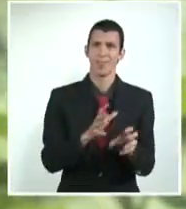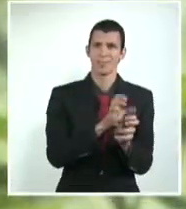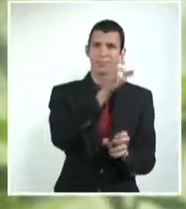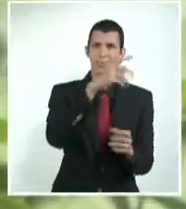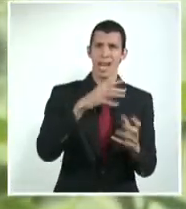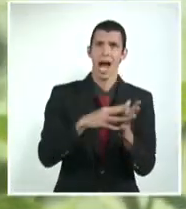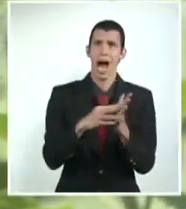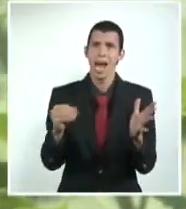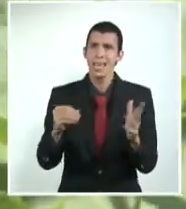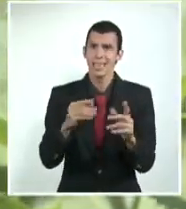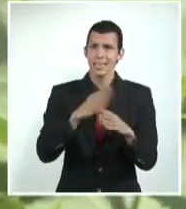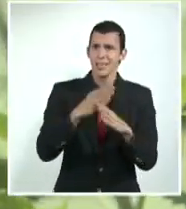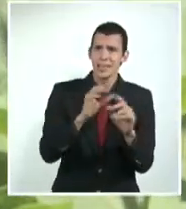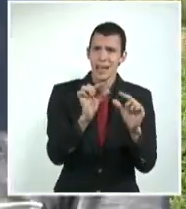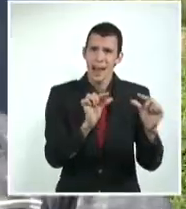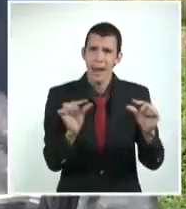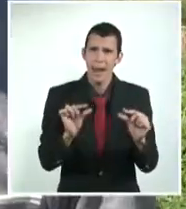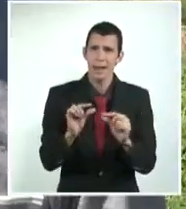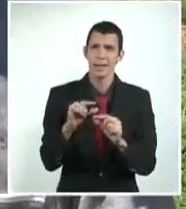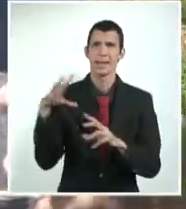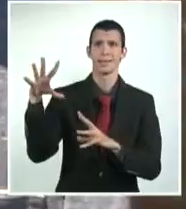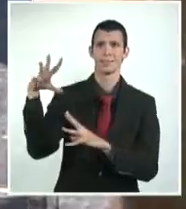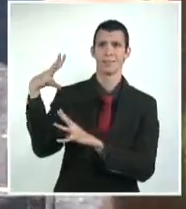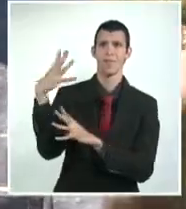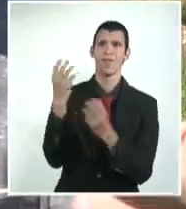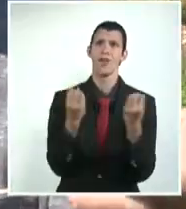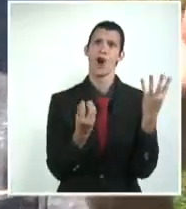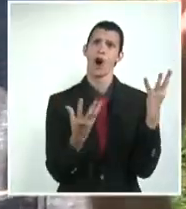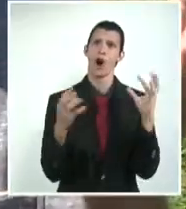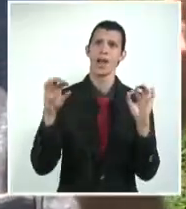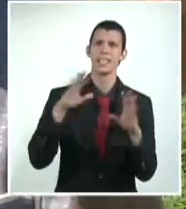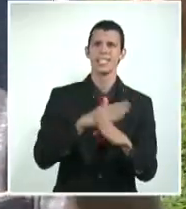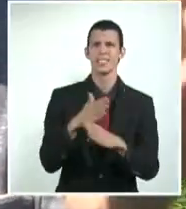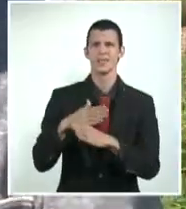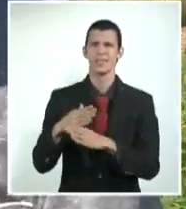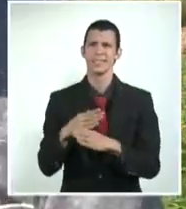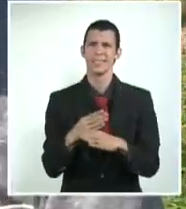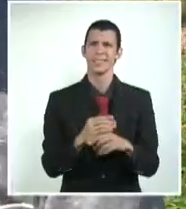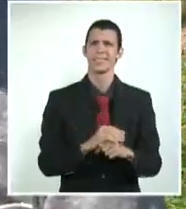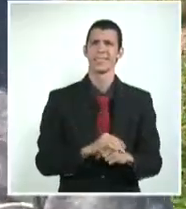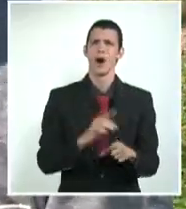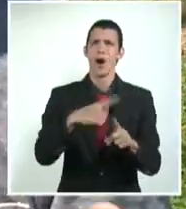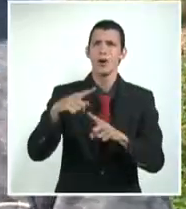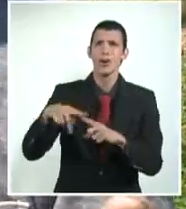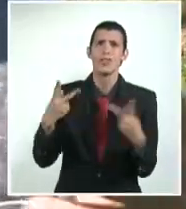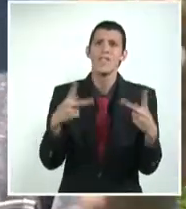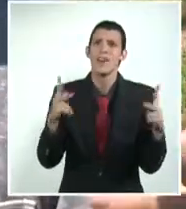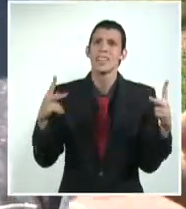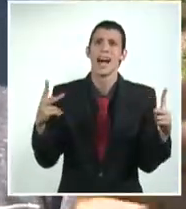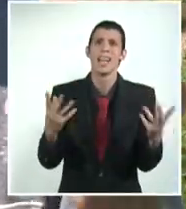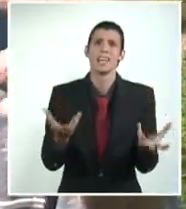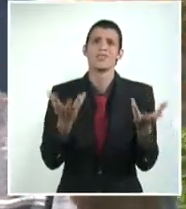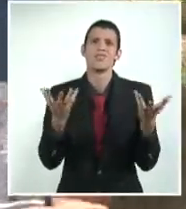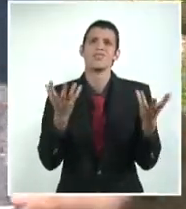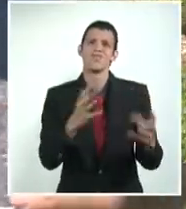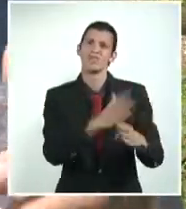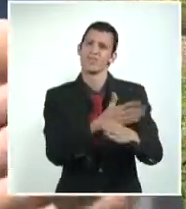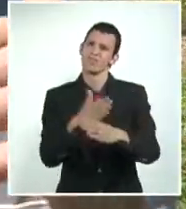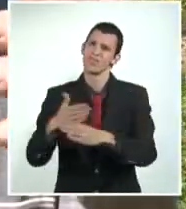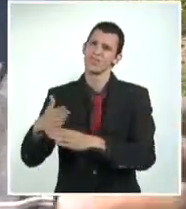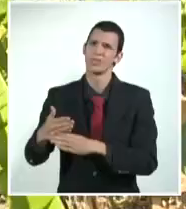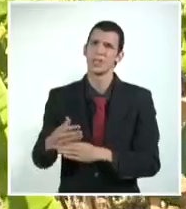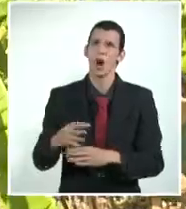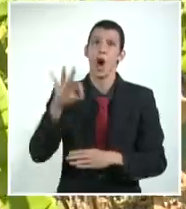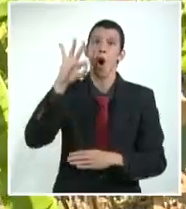chay, girasol, rábano y zanahoria. O sea, tenemos 8